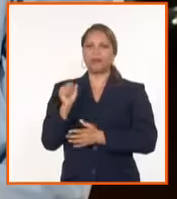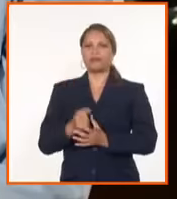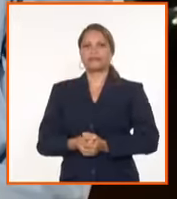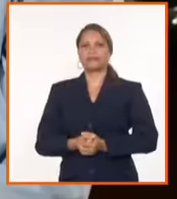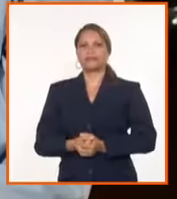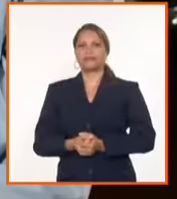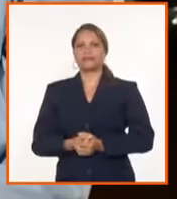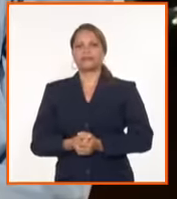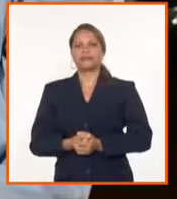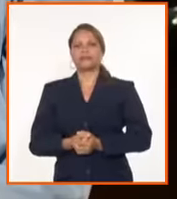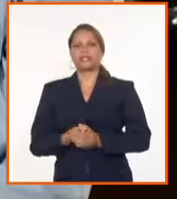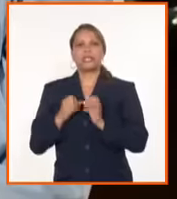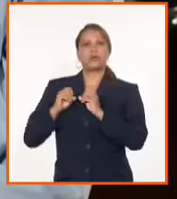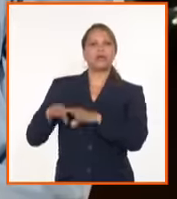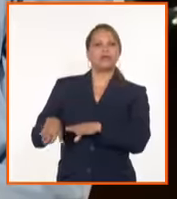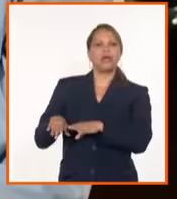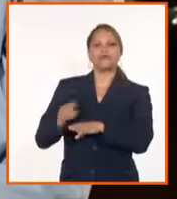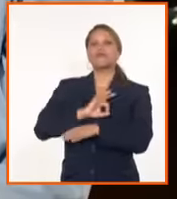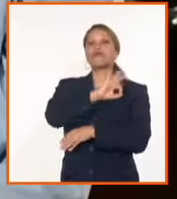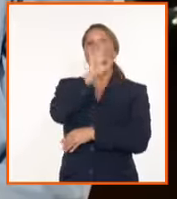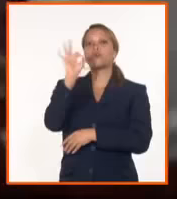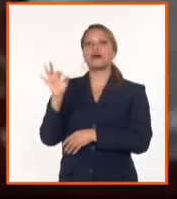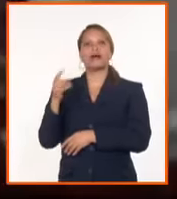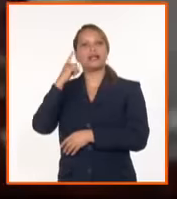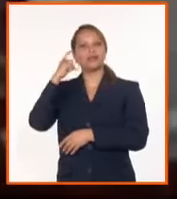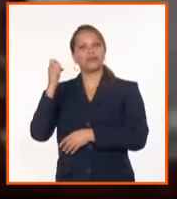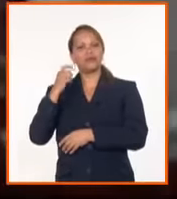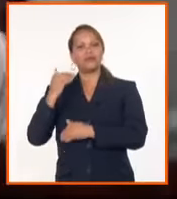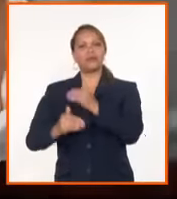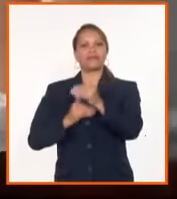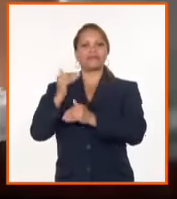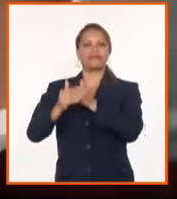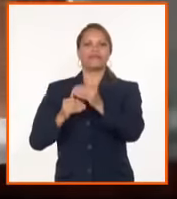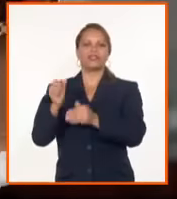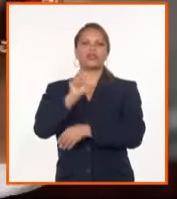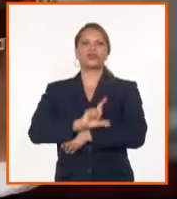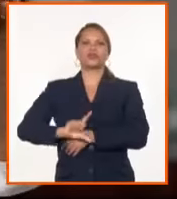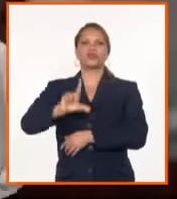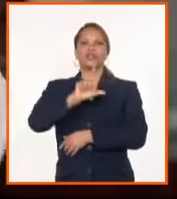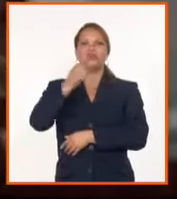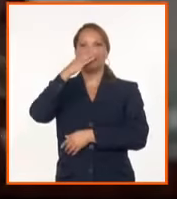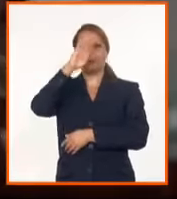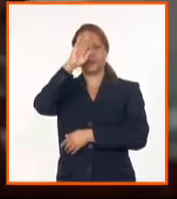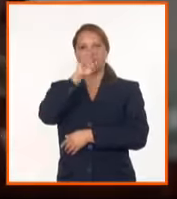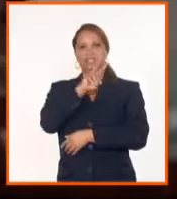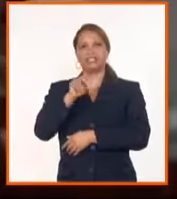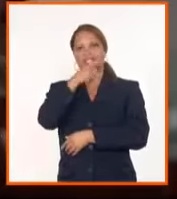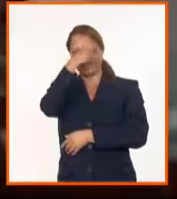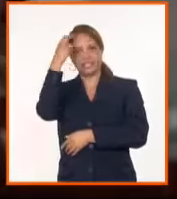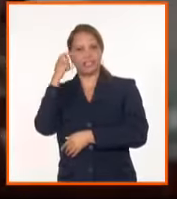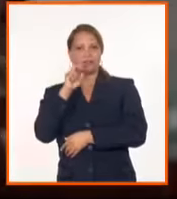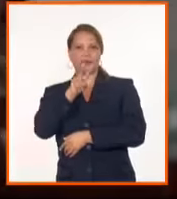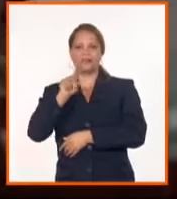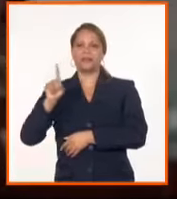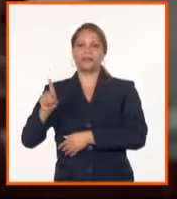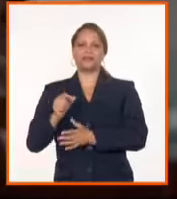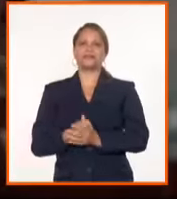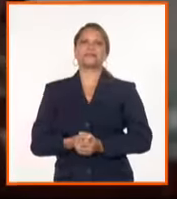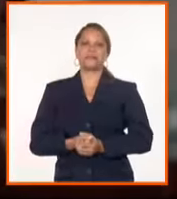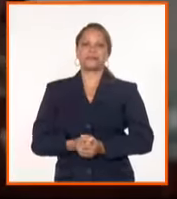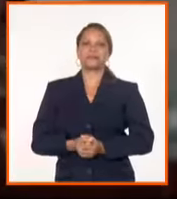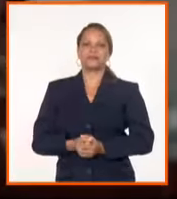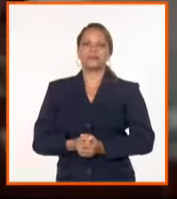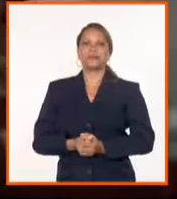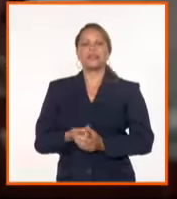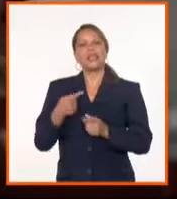no renunciamos a algo. No renunciamos a eso. Al sueño de hacer el socialismo cubano del siglo XXI, decía usted. Estamos